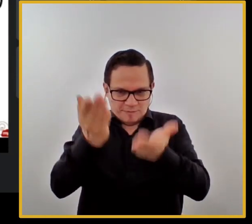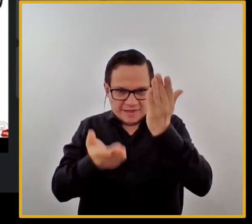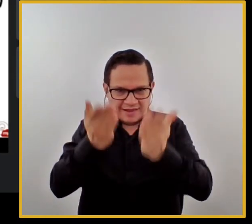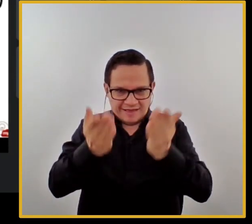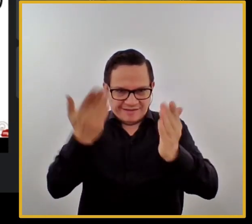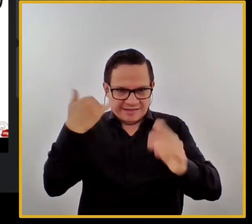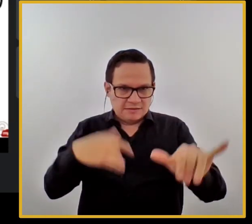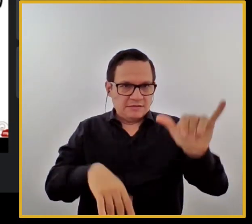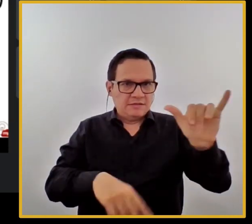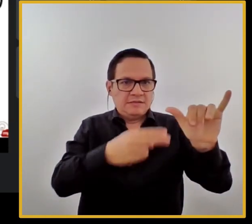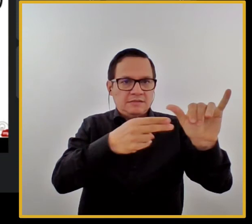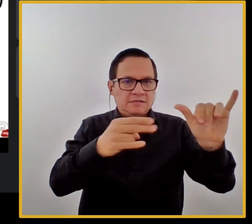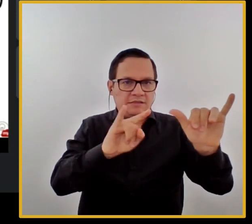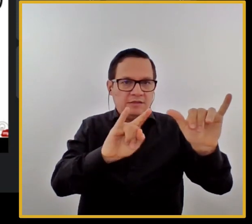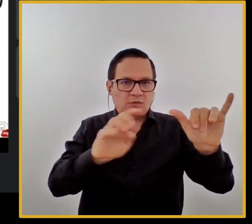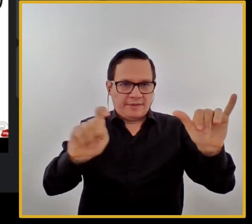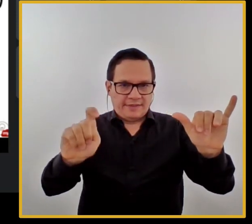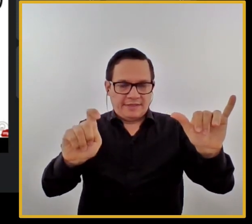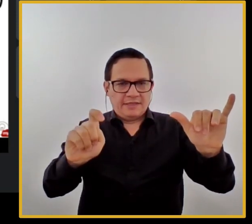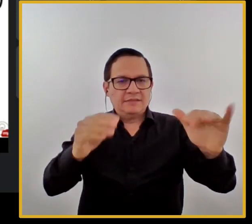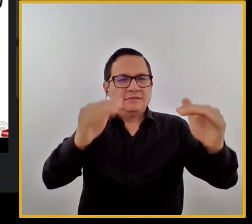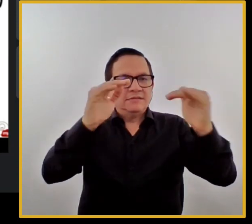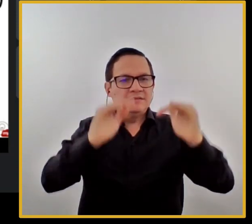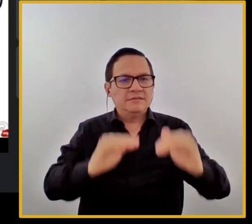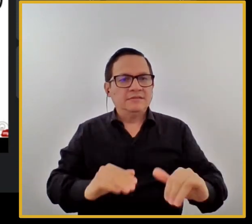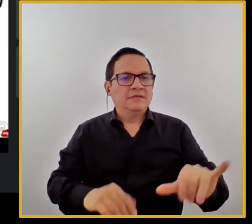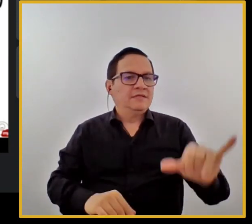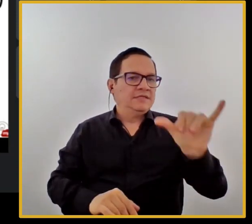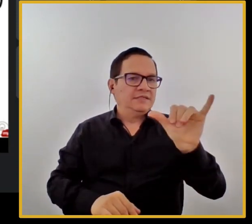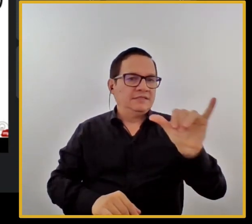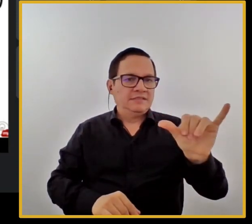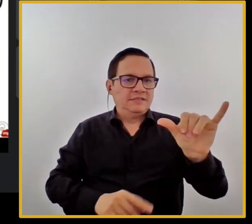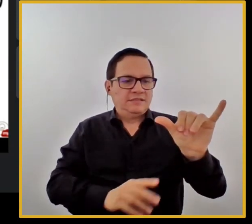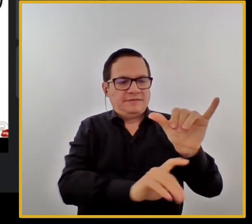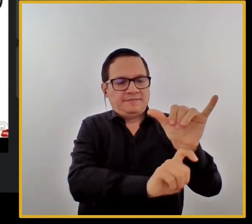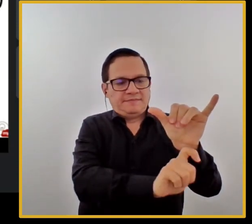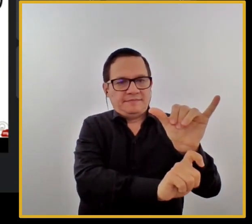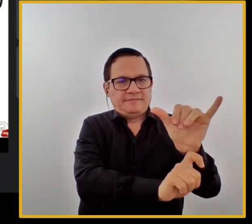allí, pues podemos allí despejar.